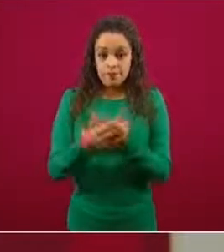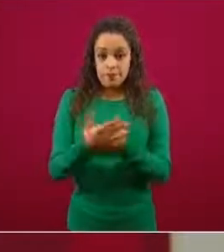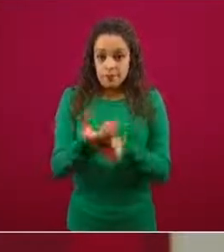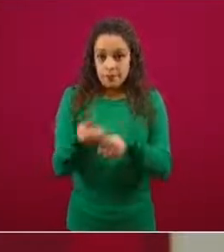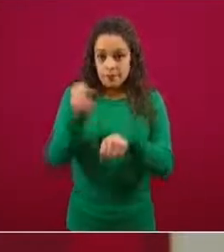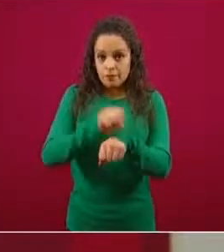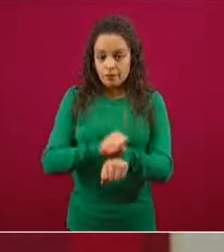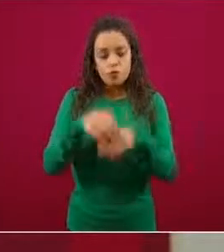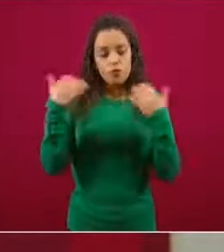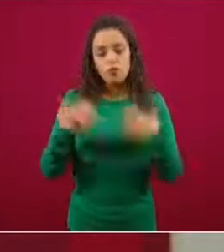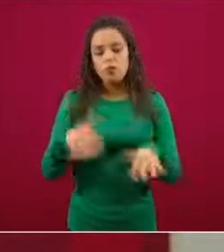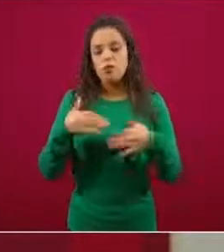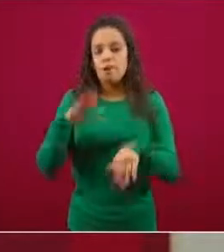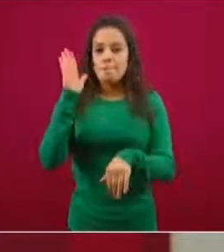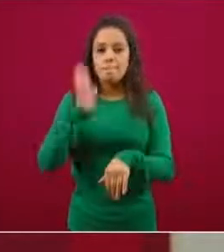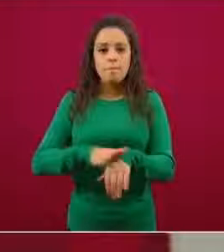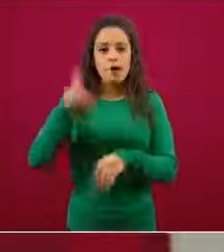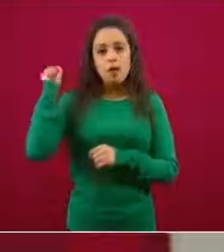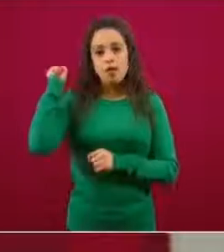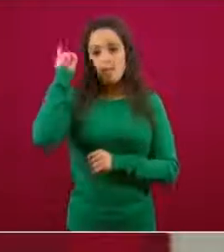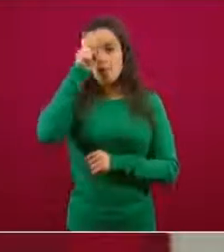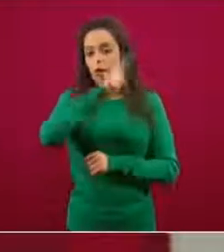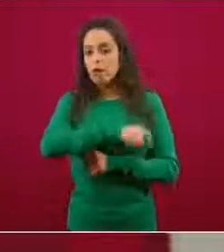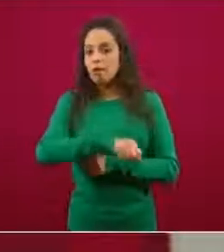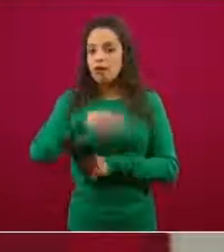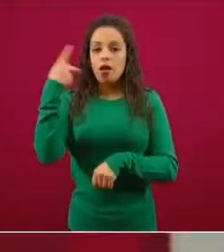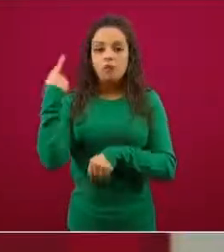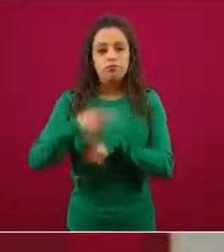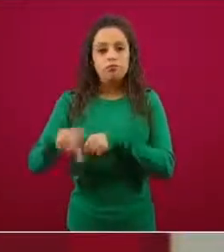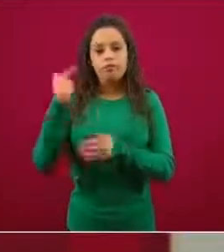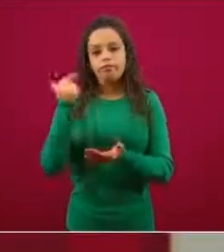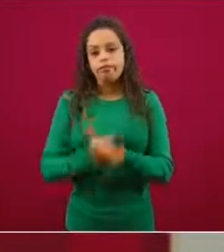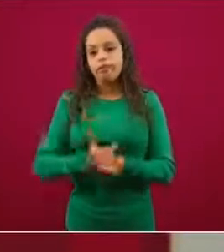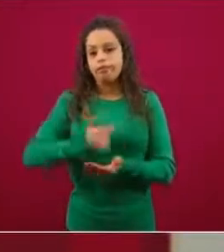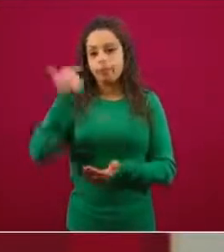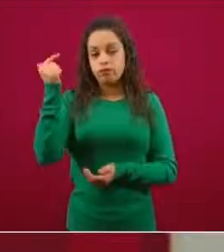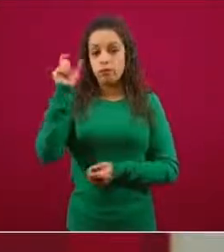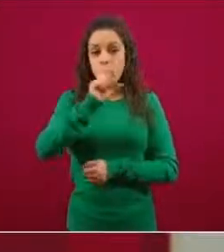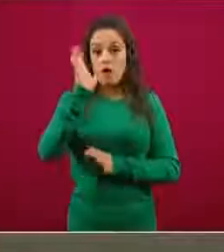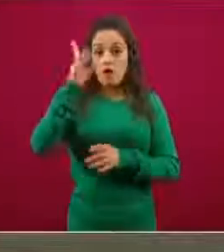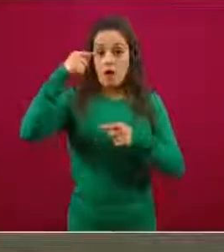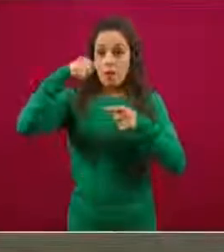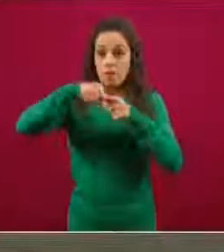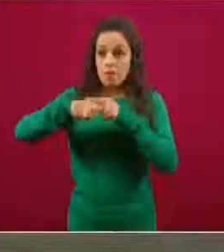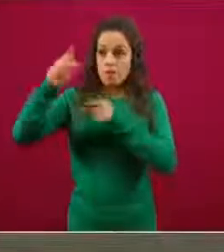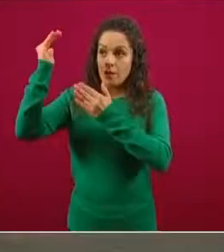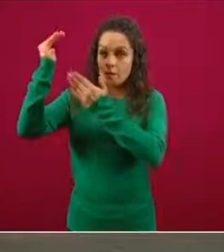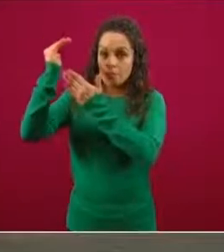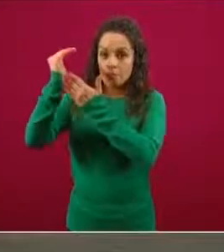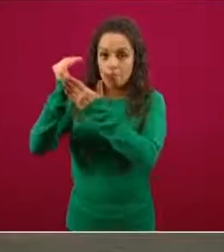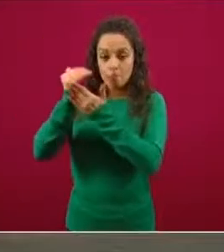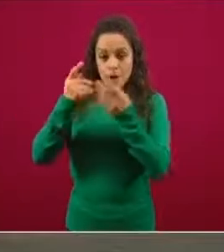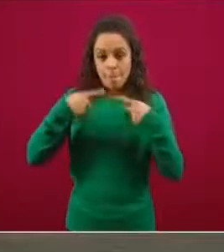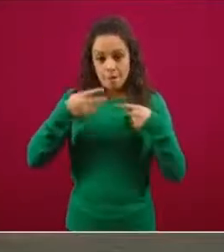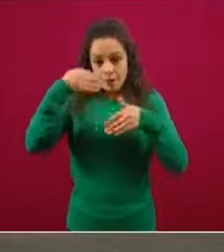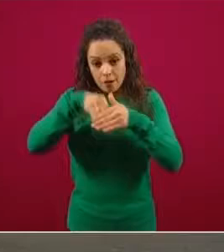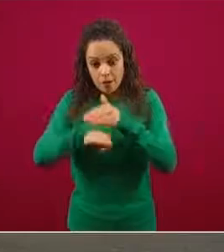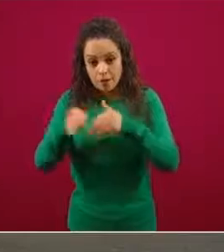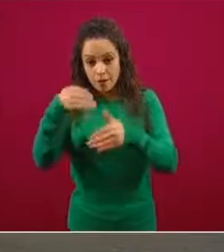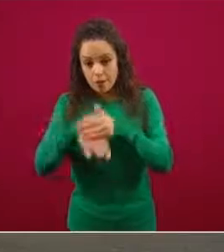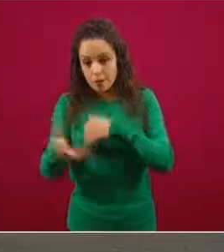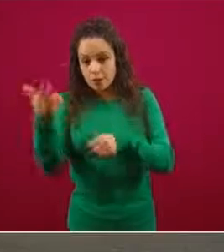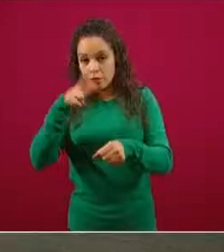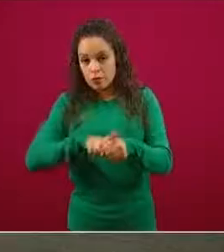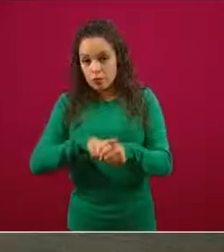más difíciles en la ciudad hasta que no comience a disminuir el número de hospitalizados, que de acuerdo con la curva